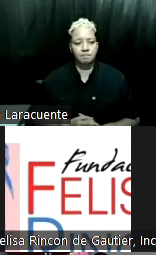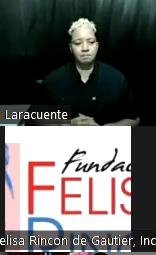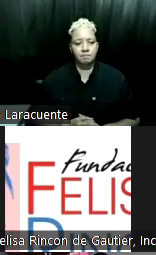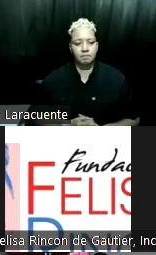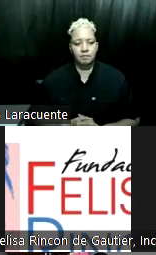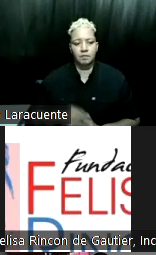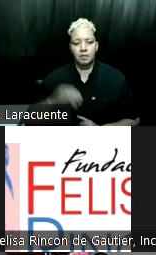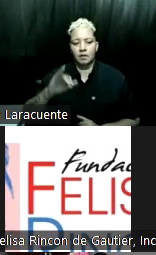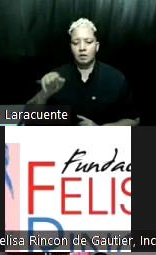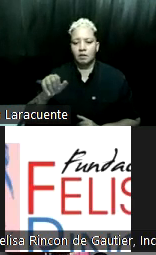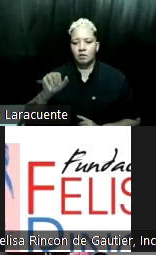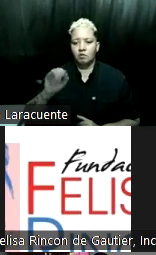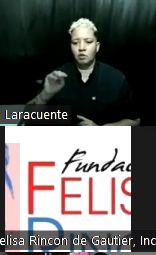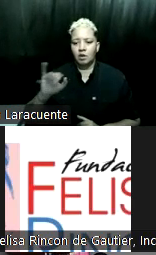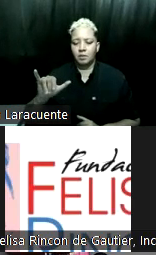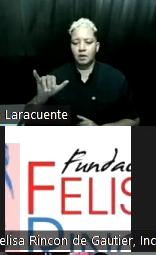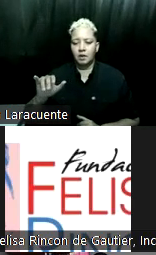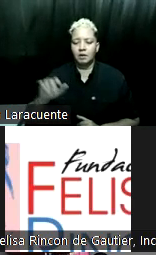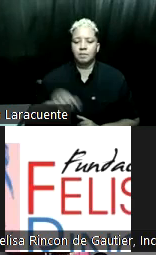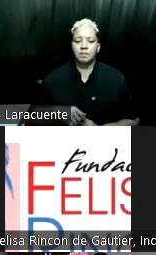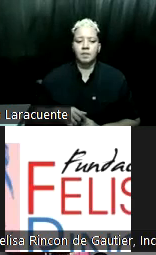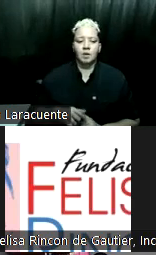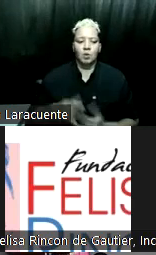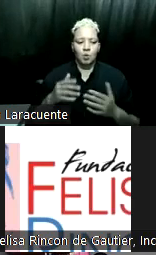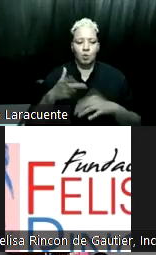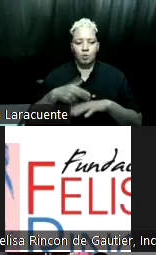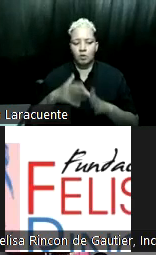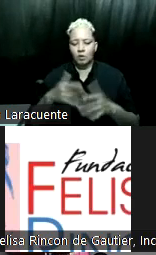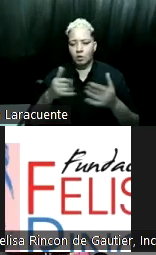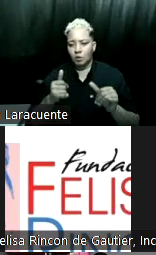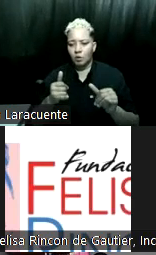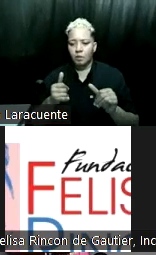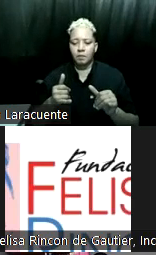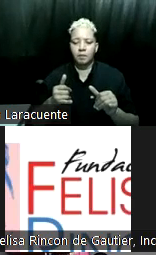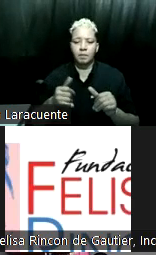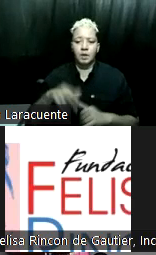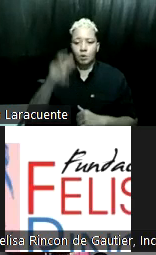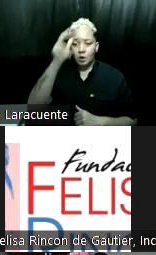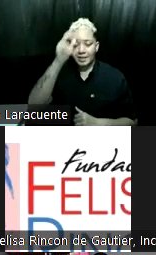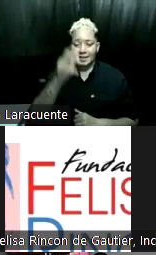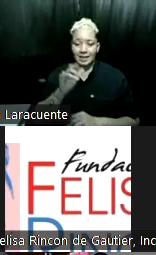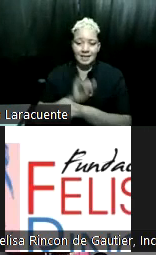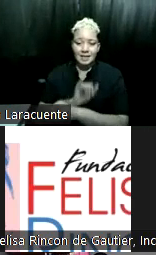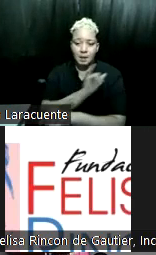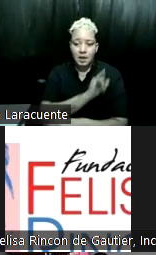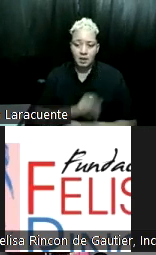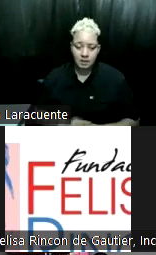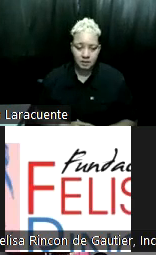Jimmy Torsen, el puertorriqueño, jugó para los Gallitos de Isabela. Y detrás